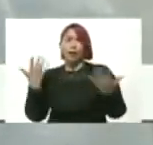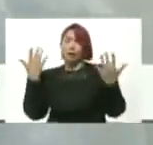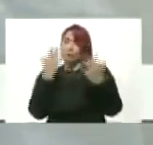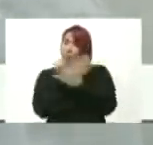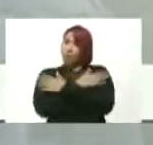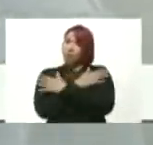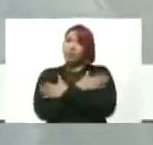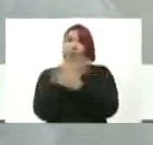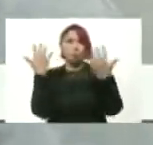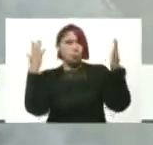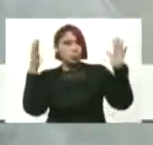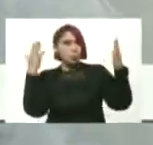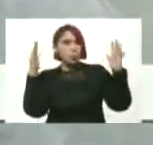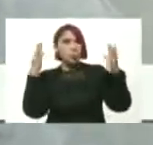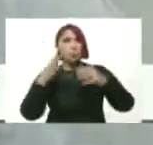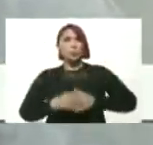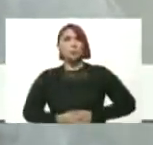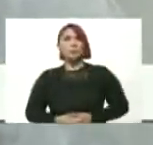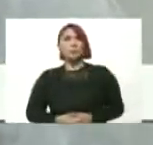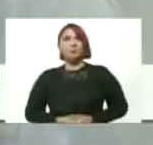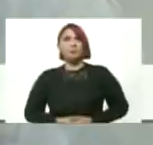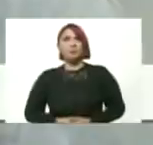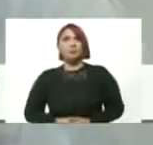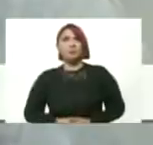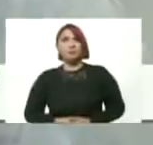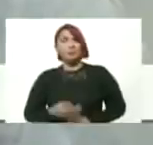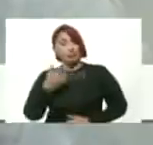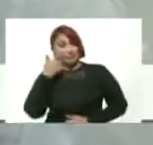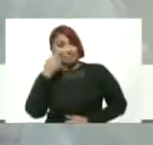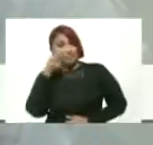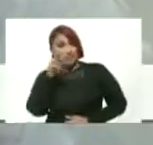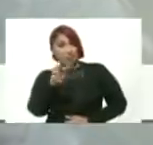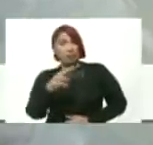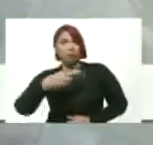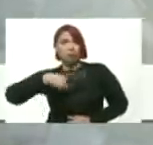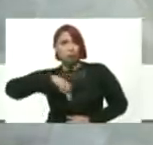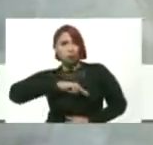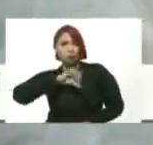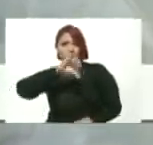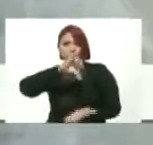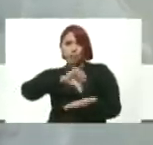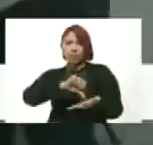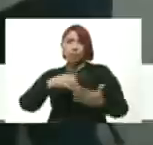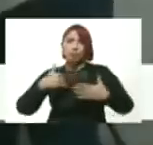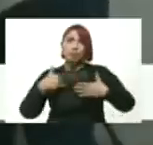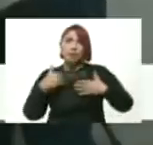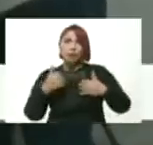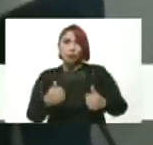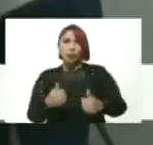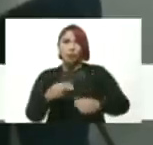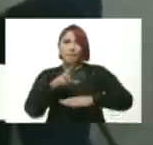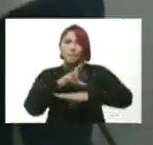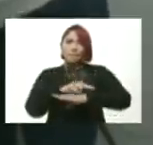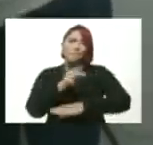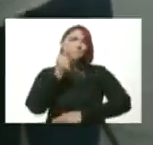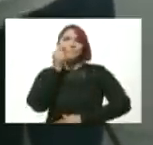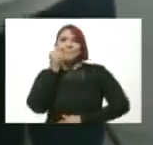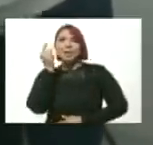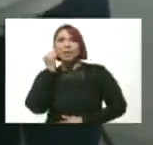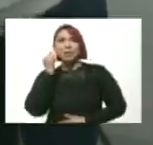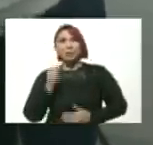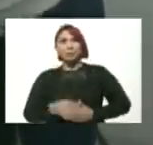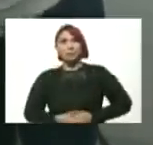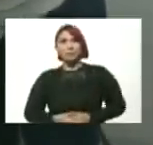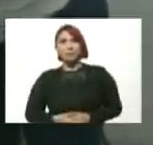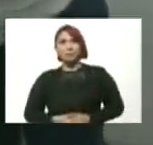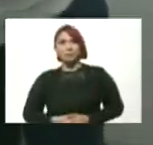vinieron sin previa cita vacunarse fija ese presidente hoy estuvo en un centro de salud y los médicos las médicas que